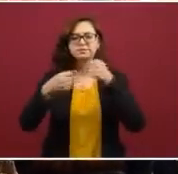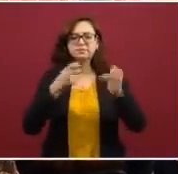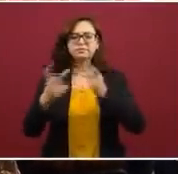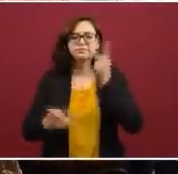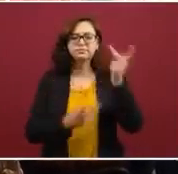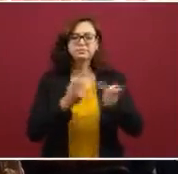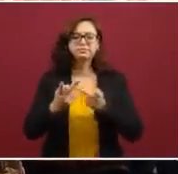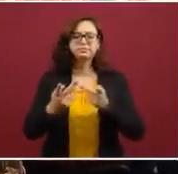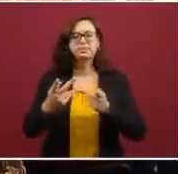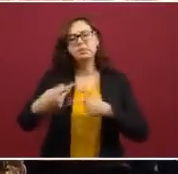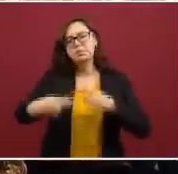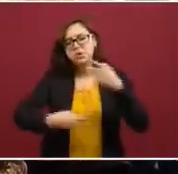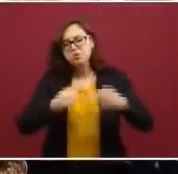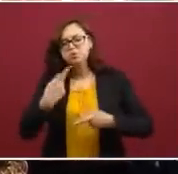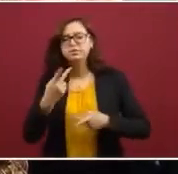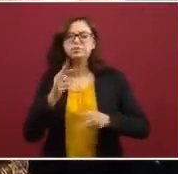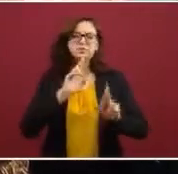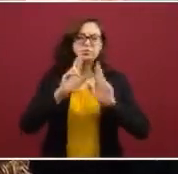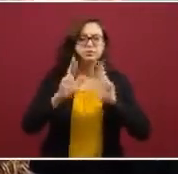diálogo circular.